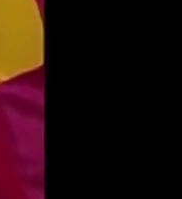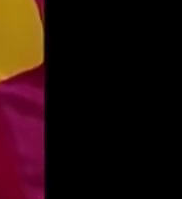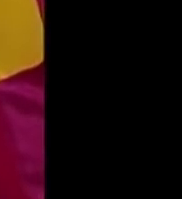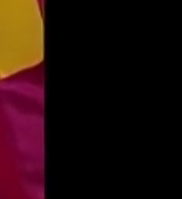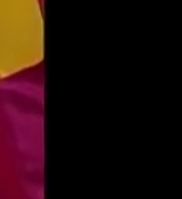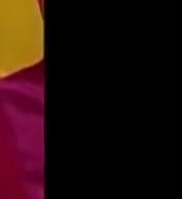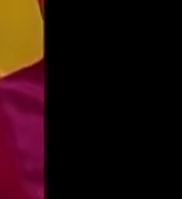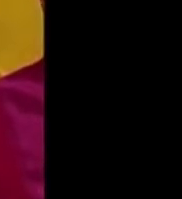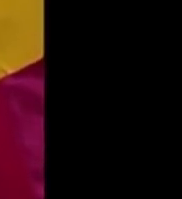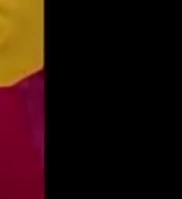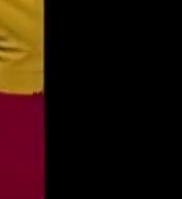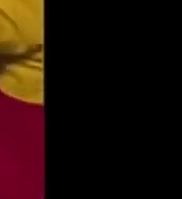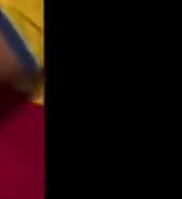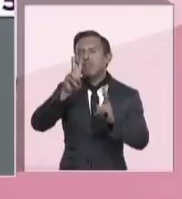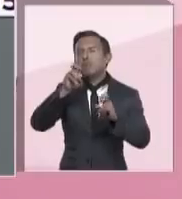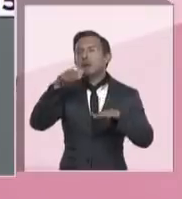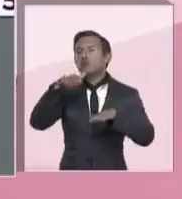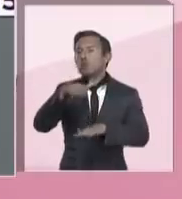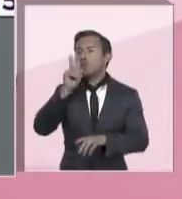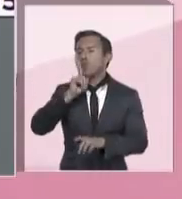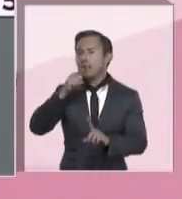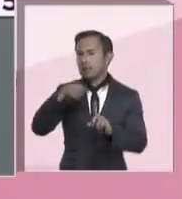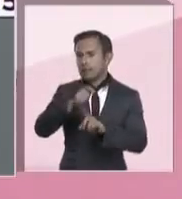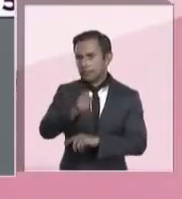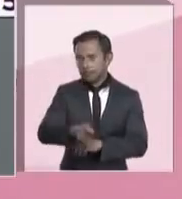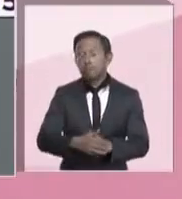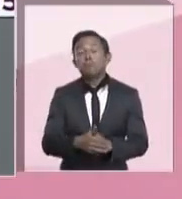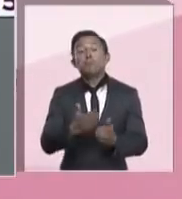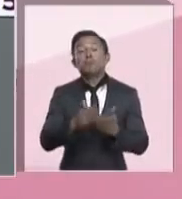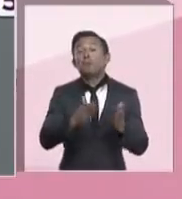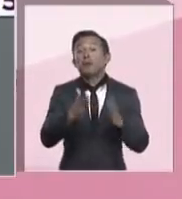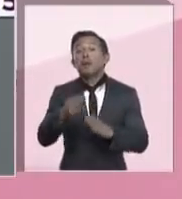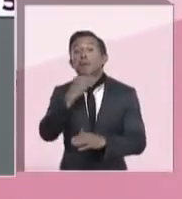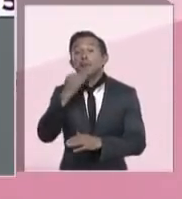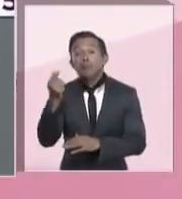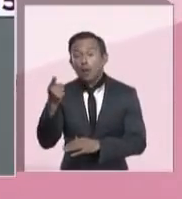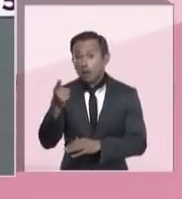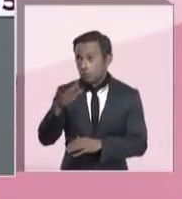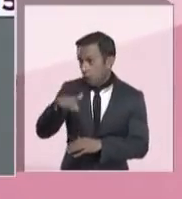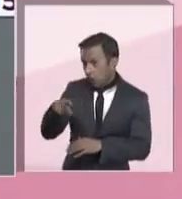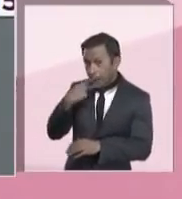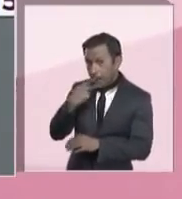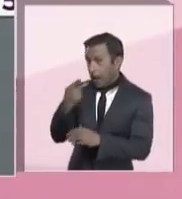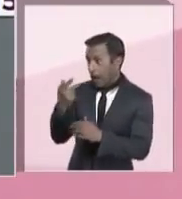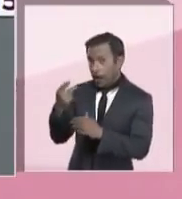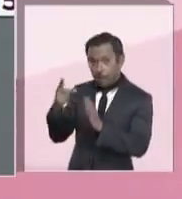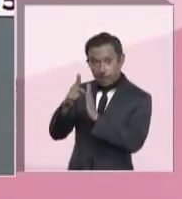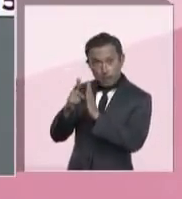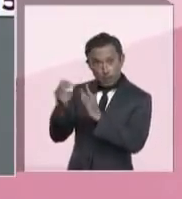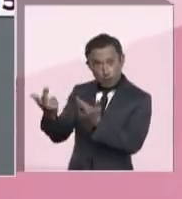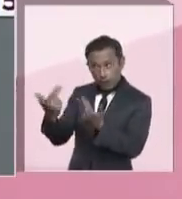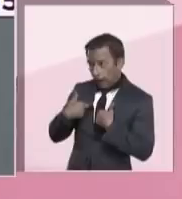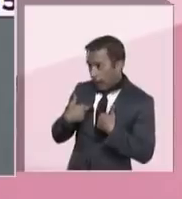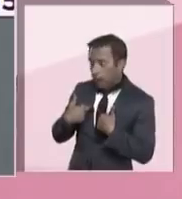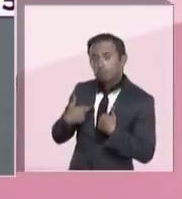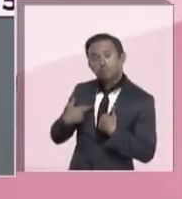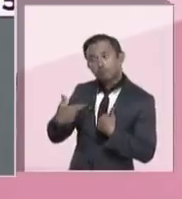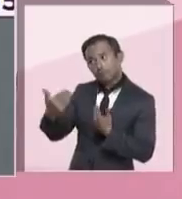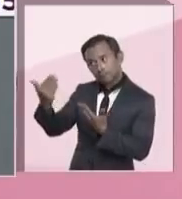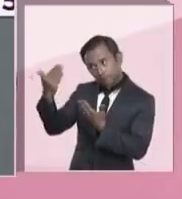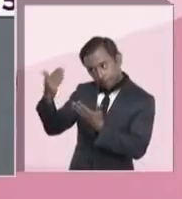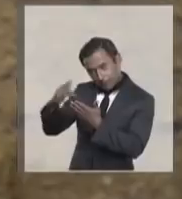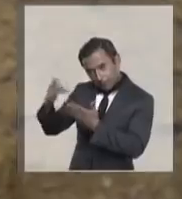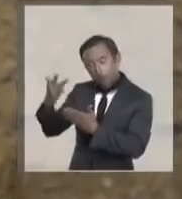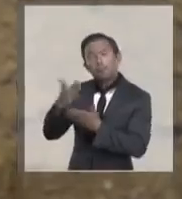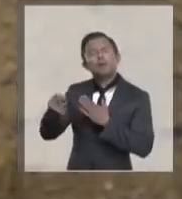pongo una cachetada. Oh, espérate. Bueno, me ofrecía 3 departamentos que yo le agradezco. El registro público de la propiedad es el